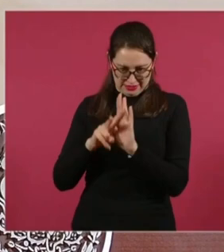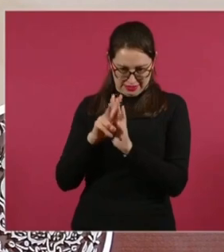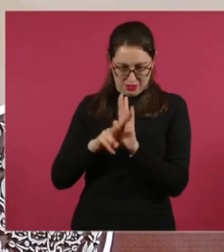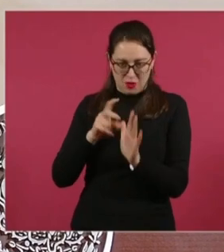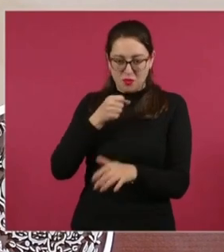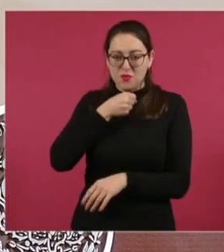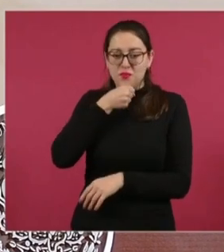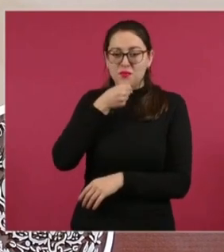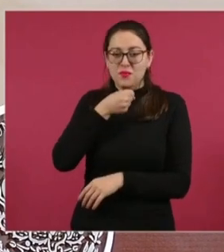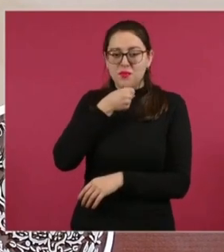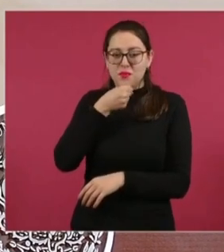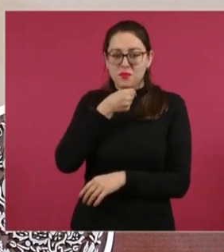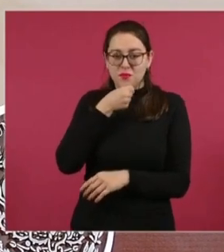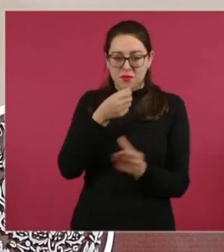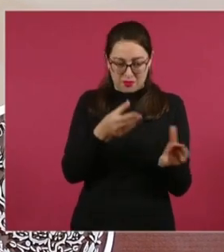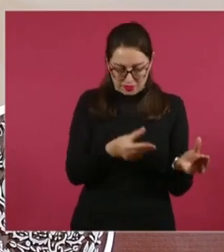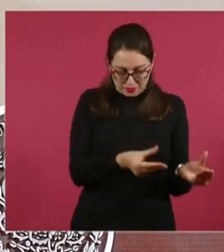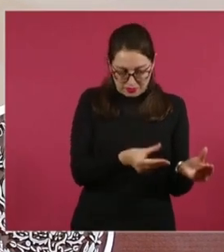para